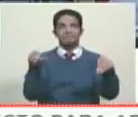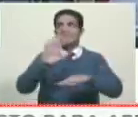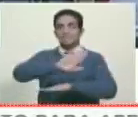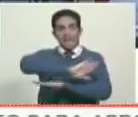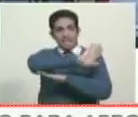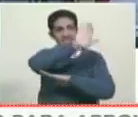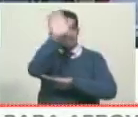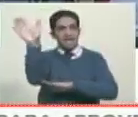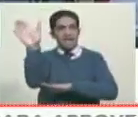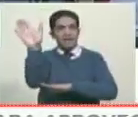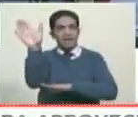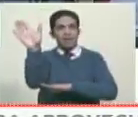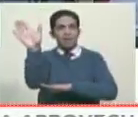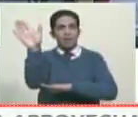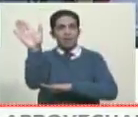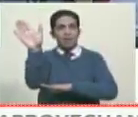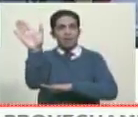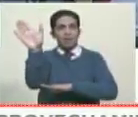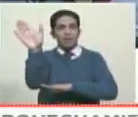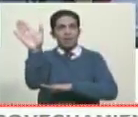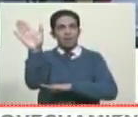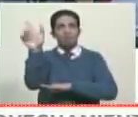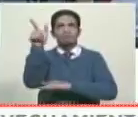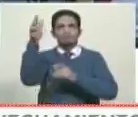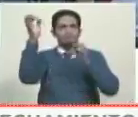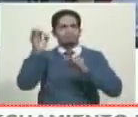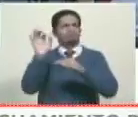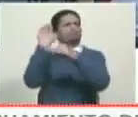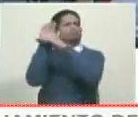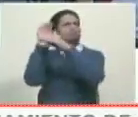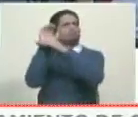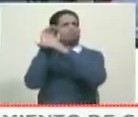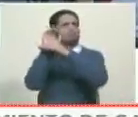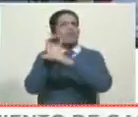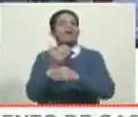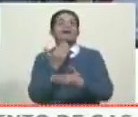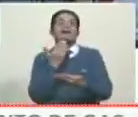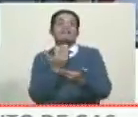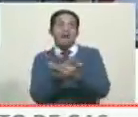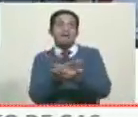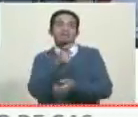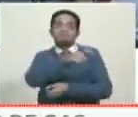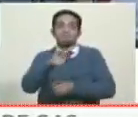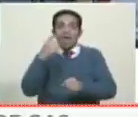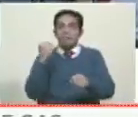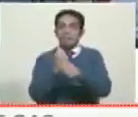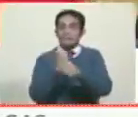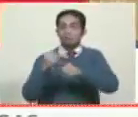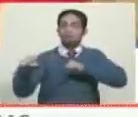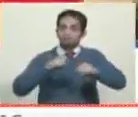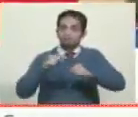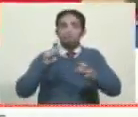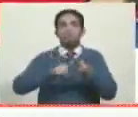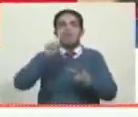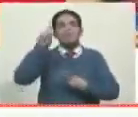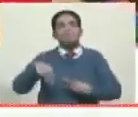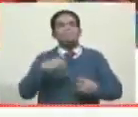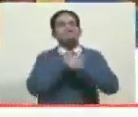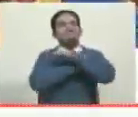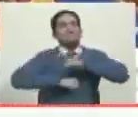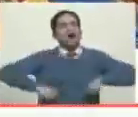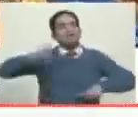está absolutamente seguro gracias a la acción de nuestro pueblo y de la fuerza armada nacional